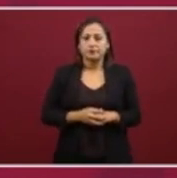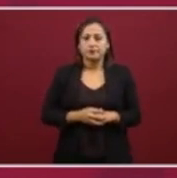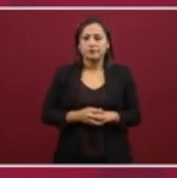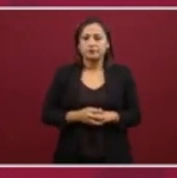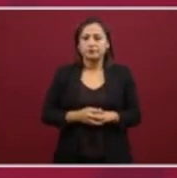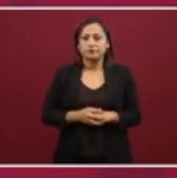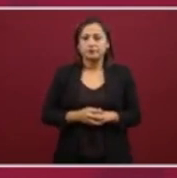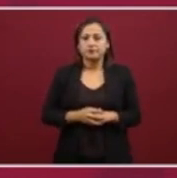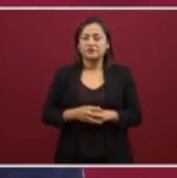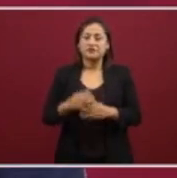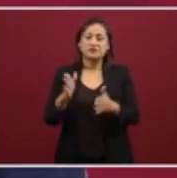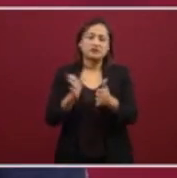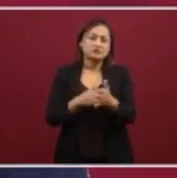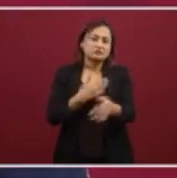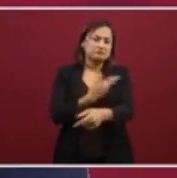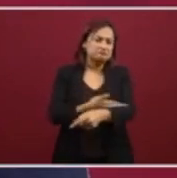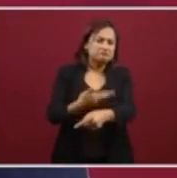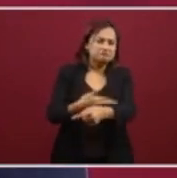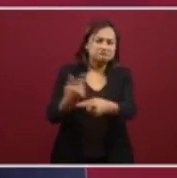solicitud de trámites, digo,